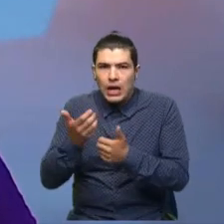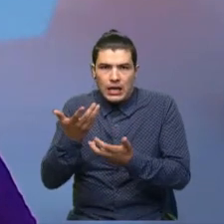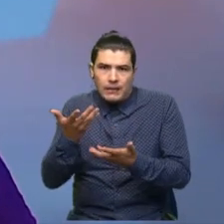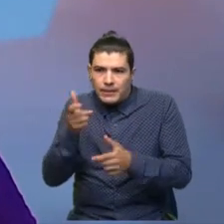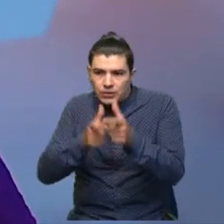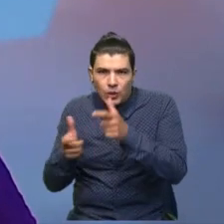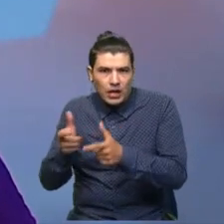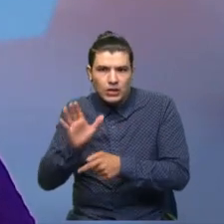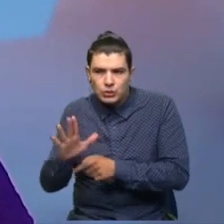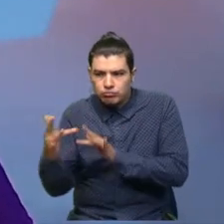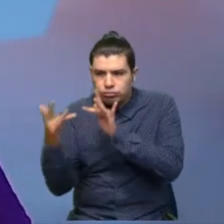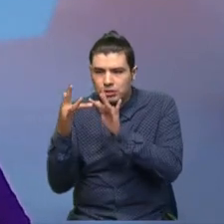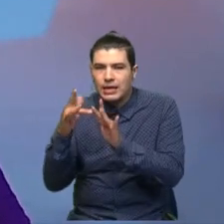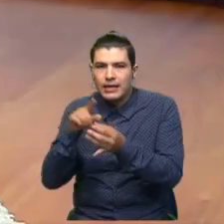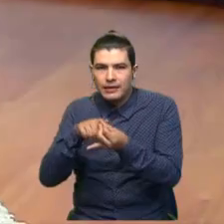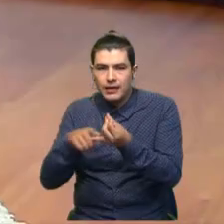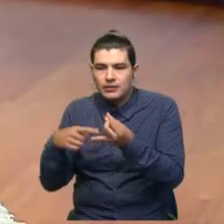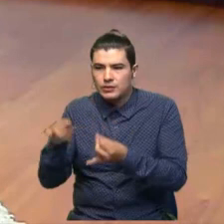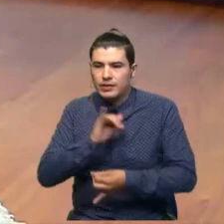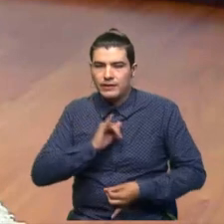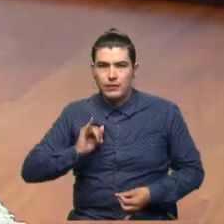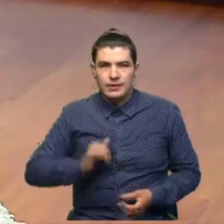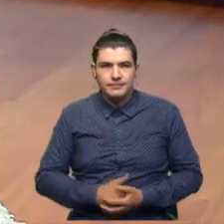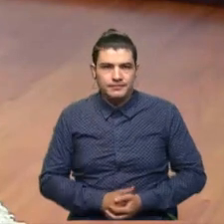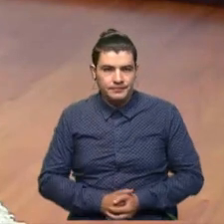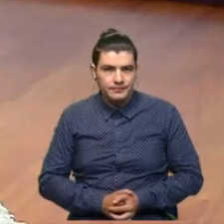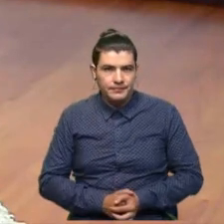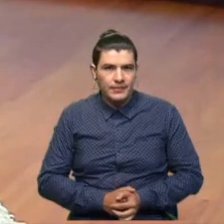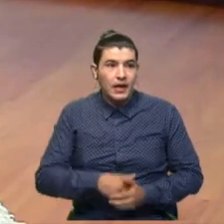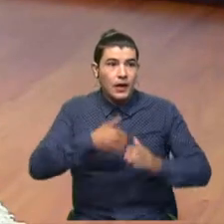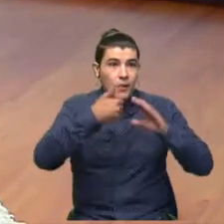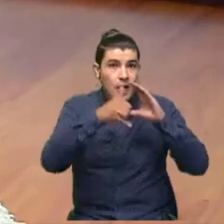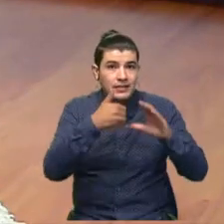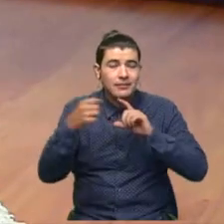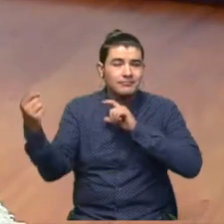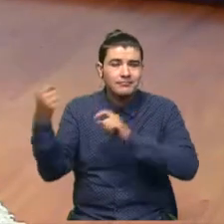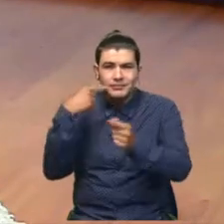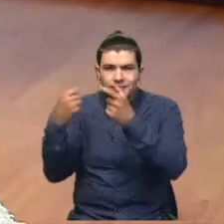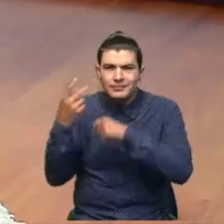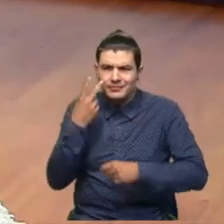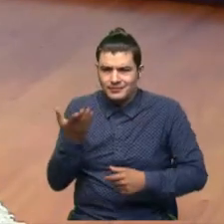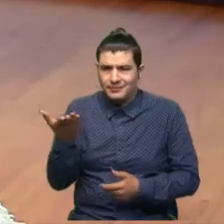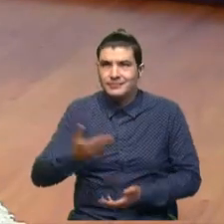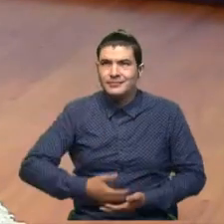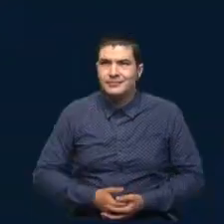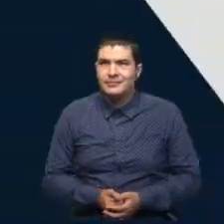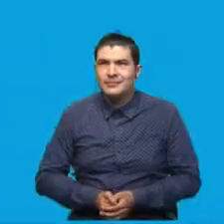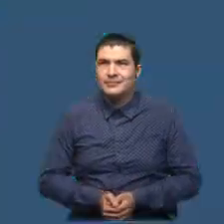tratar. Perfecto, doctor. Tenemos una pregunta en nuestra línea de WhatsApp. Vamos a ver en qué consiste.